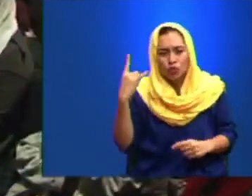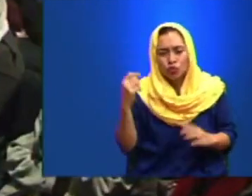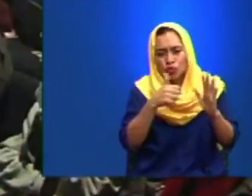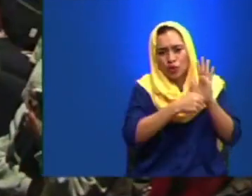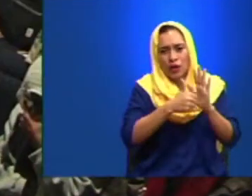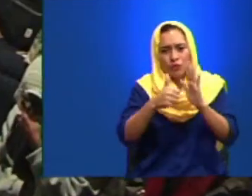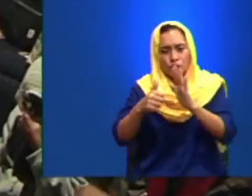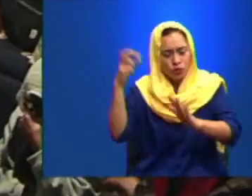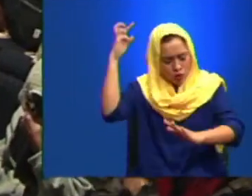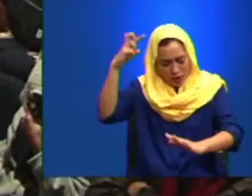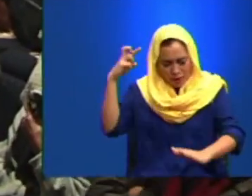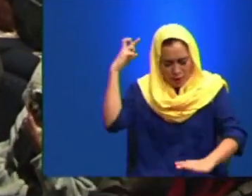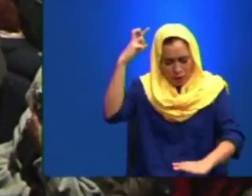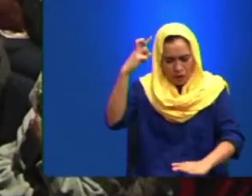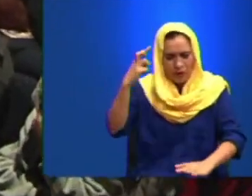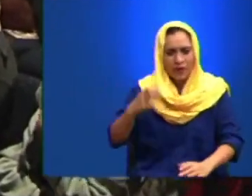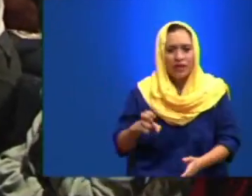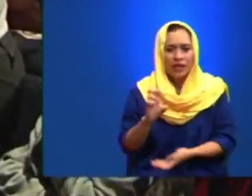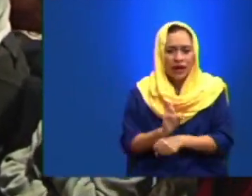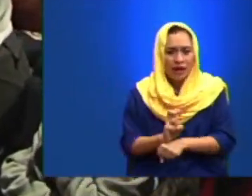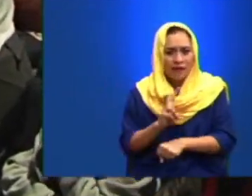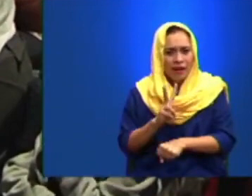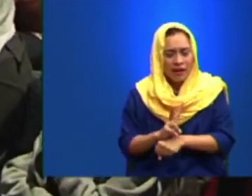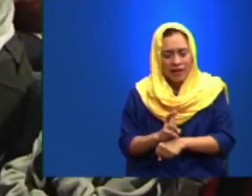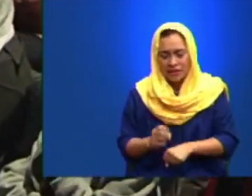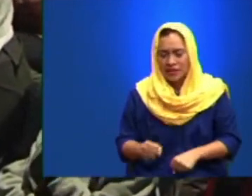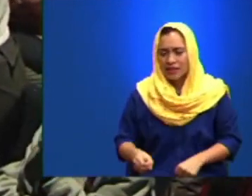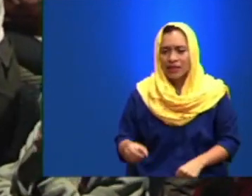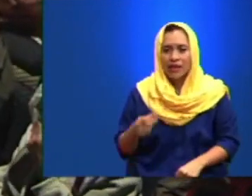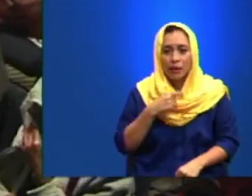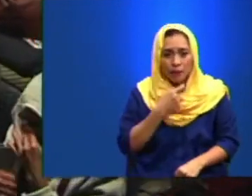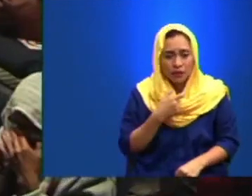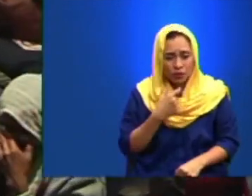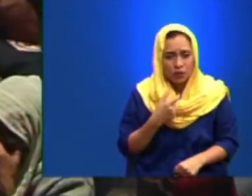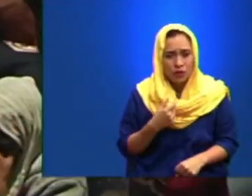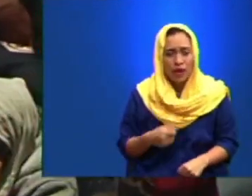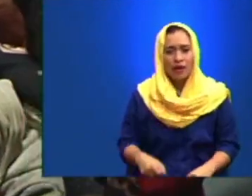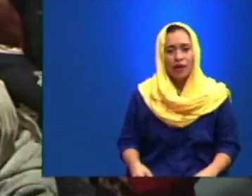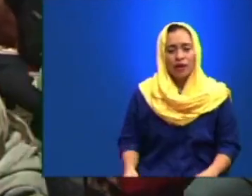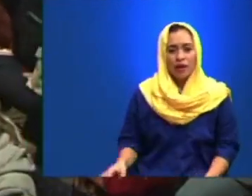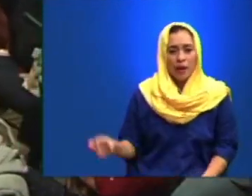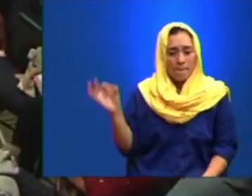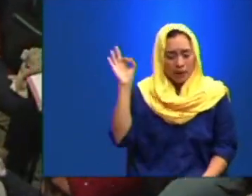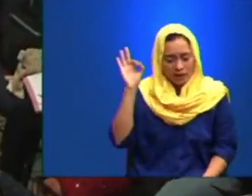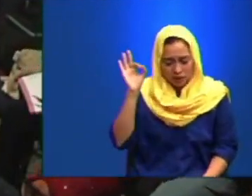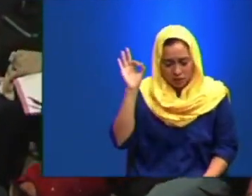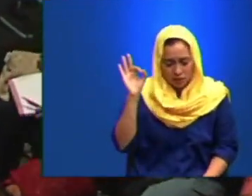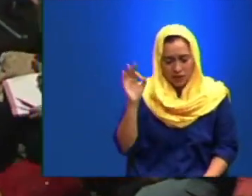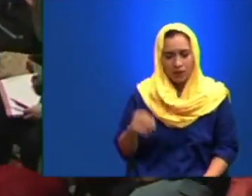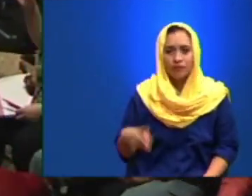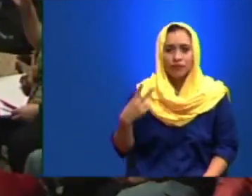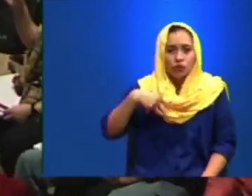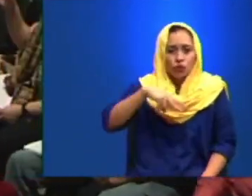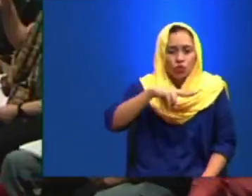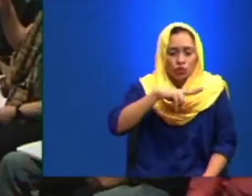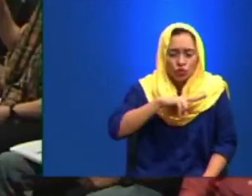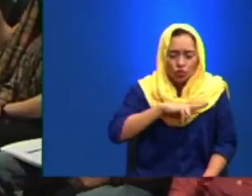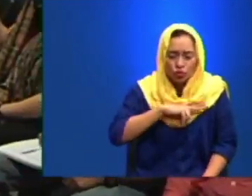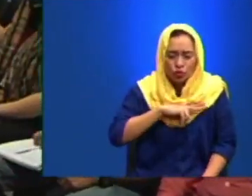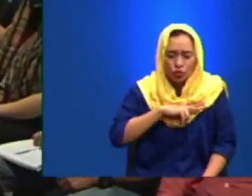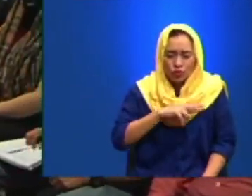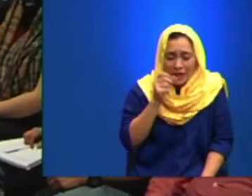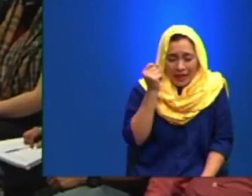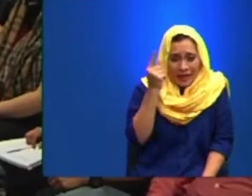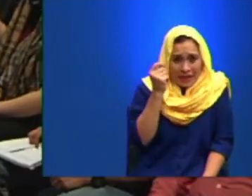profética analística pastoral y magistral señor nosotros entendemos percibimos en nuestro espíritu que